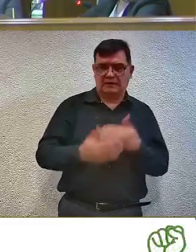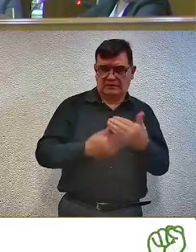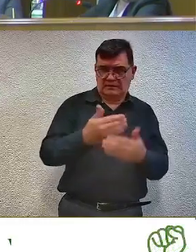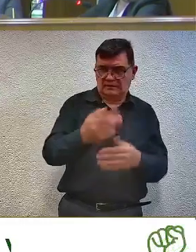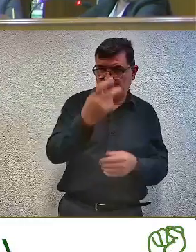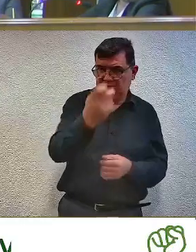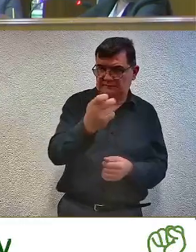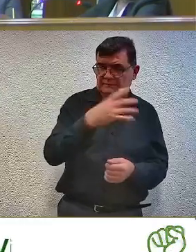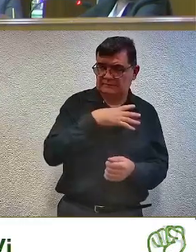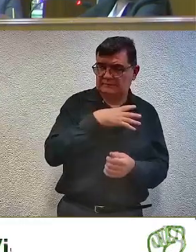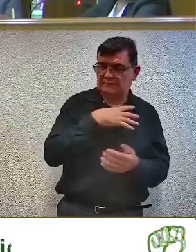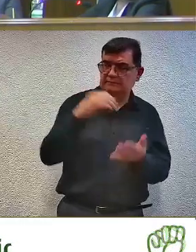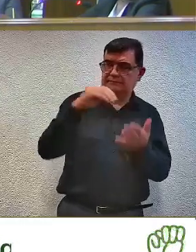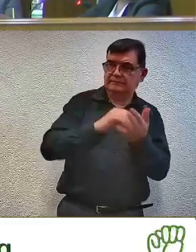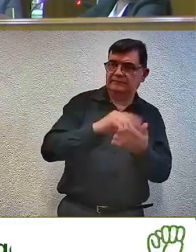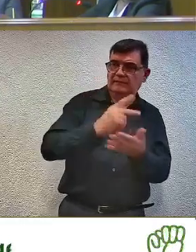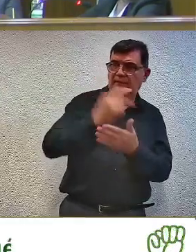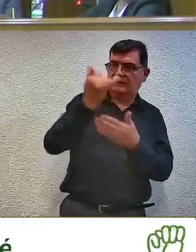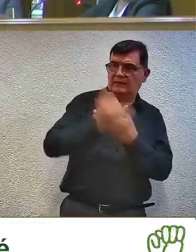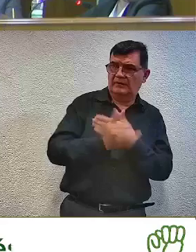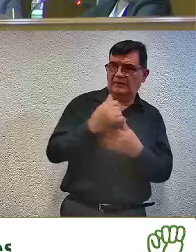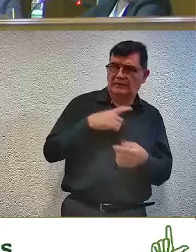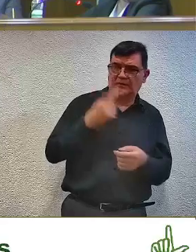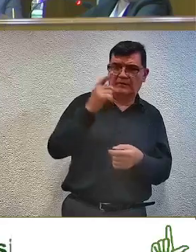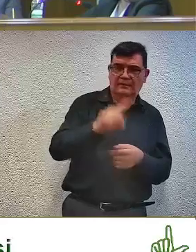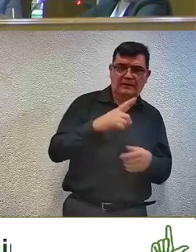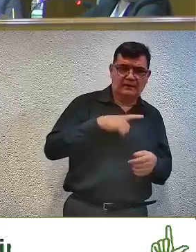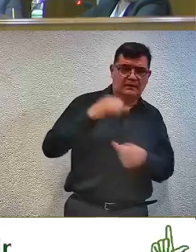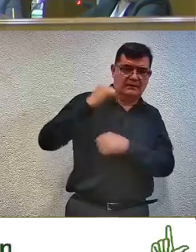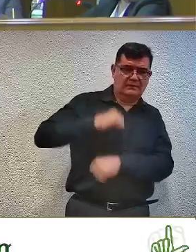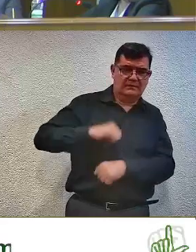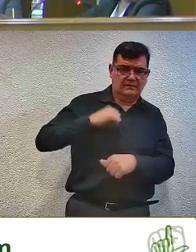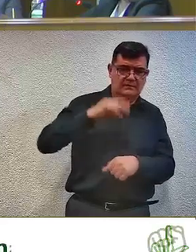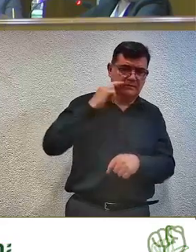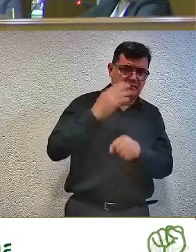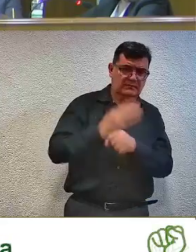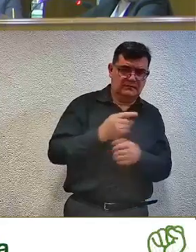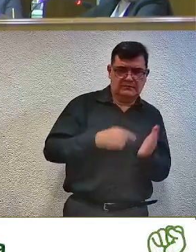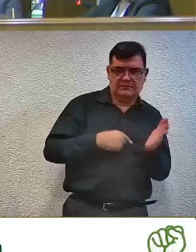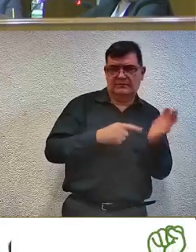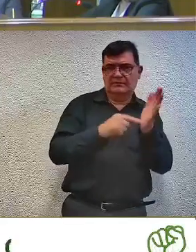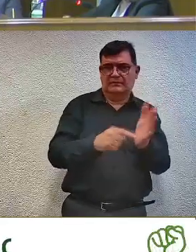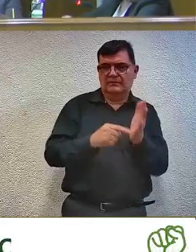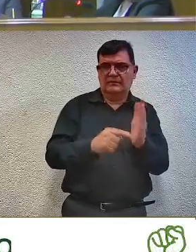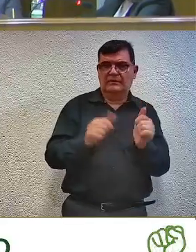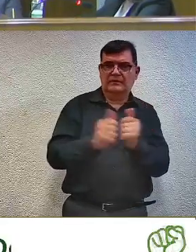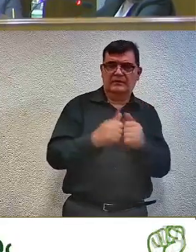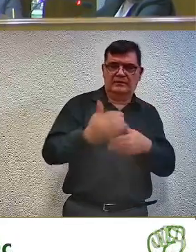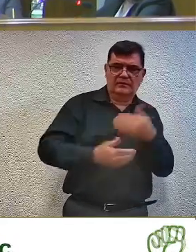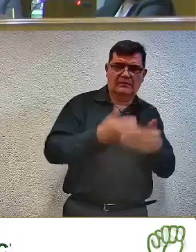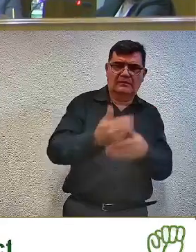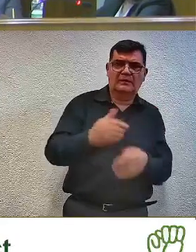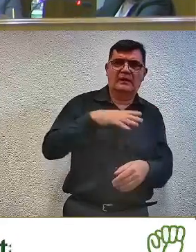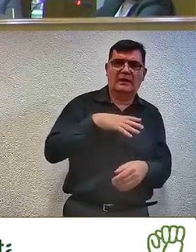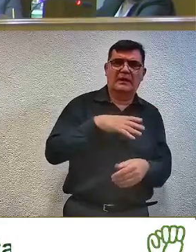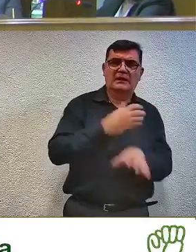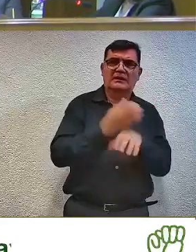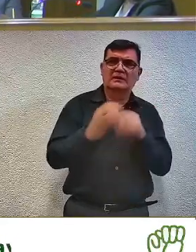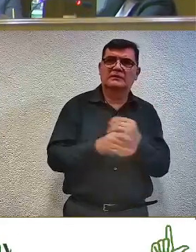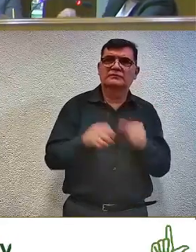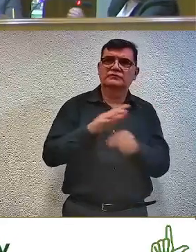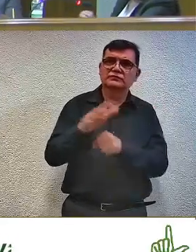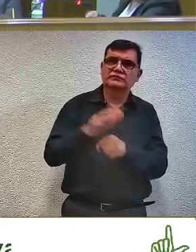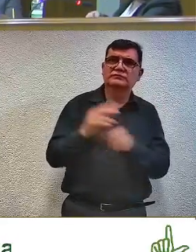Consecuentemente, se propone en el proyecto ordenar a la autoridad responsable lleve a cabo de manera proactiva las acciones